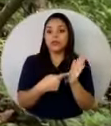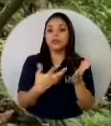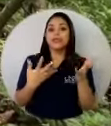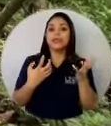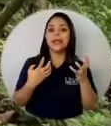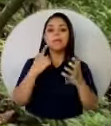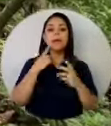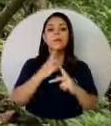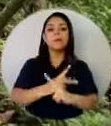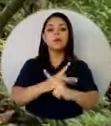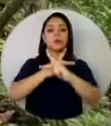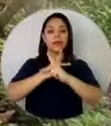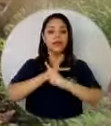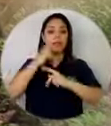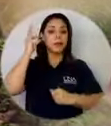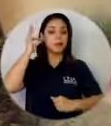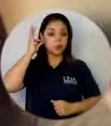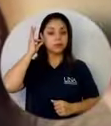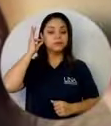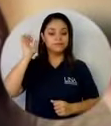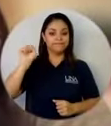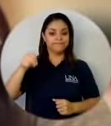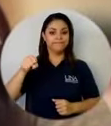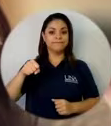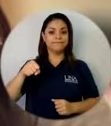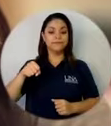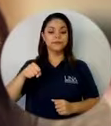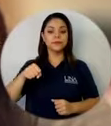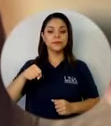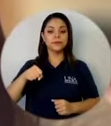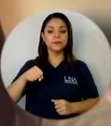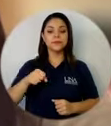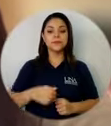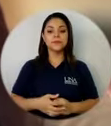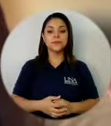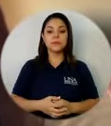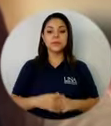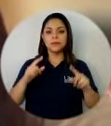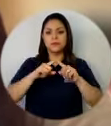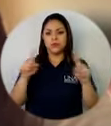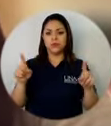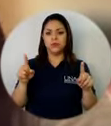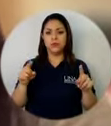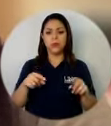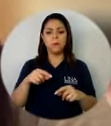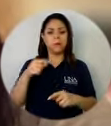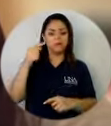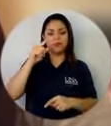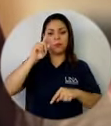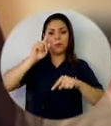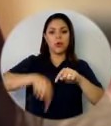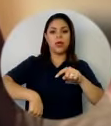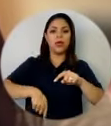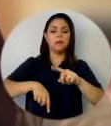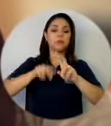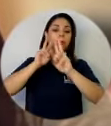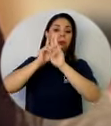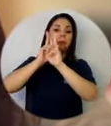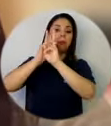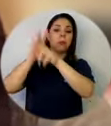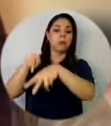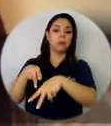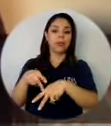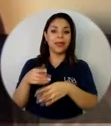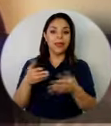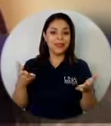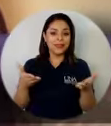alguna manera pretende proteger a las mujeres, ¿verdad? Sin duda alguna, no podemos pasar por alto